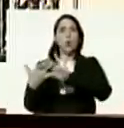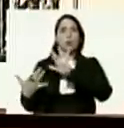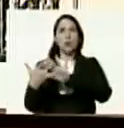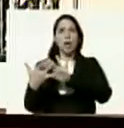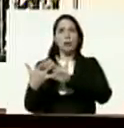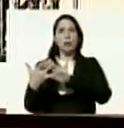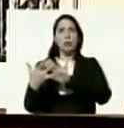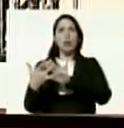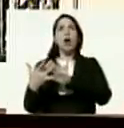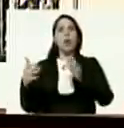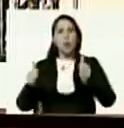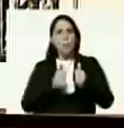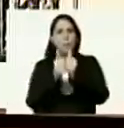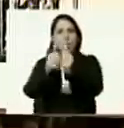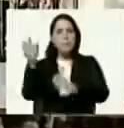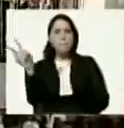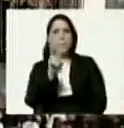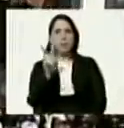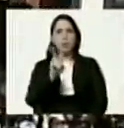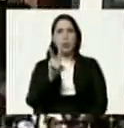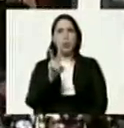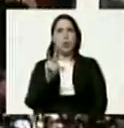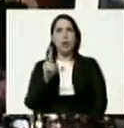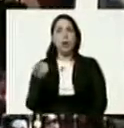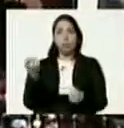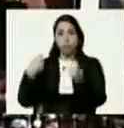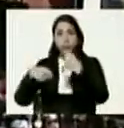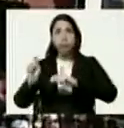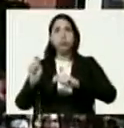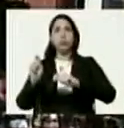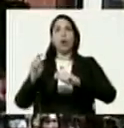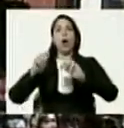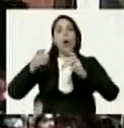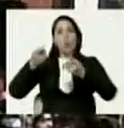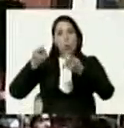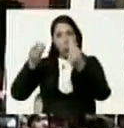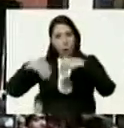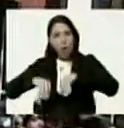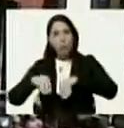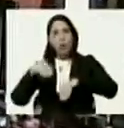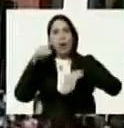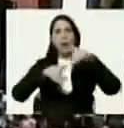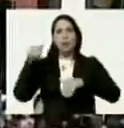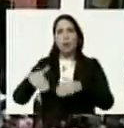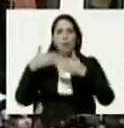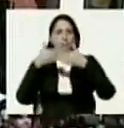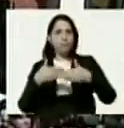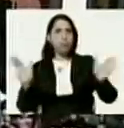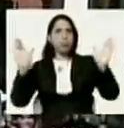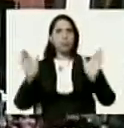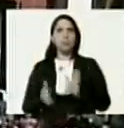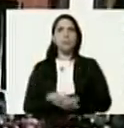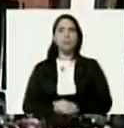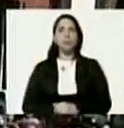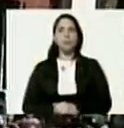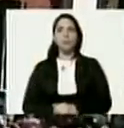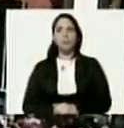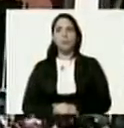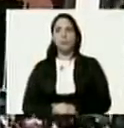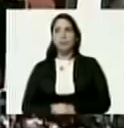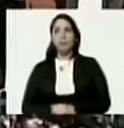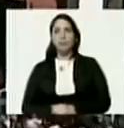que acompañen a Venezuela en la negociación para un acuerdo electoral de amplias garantías.